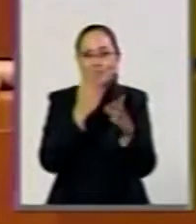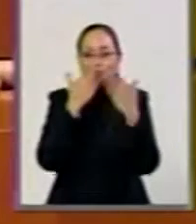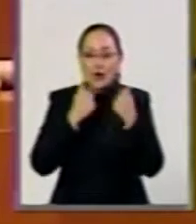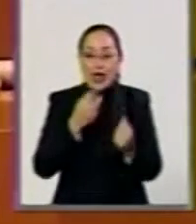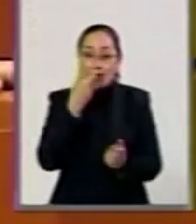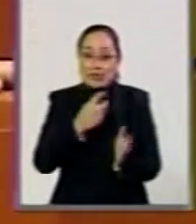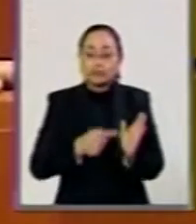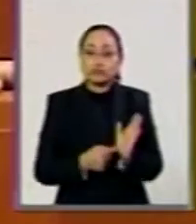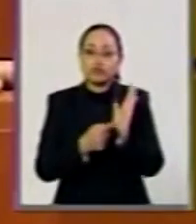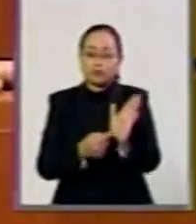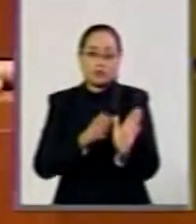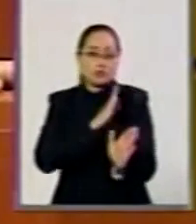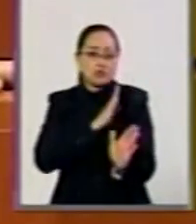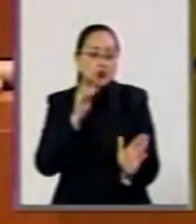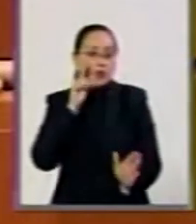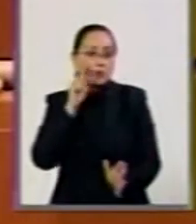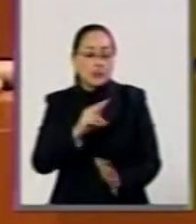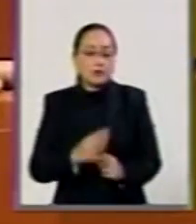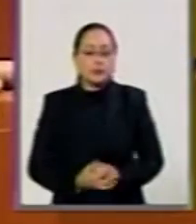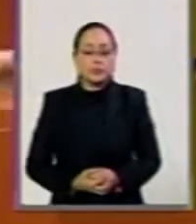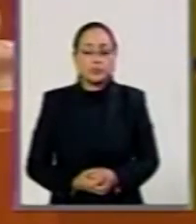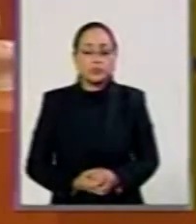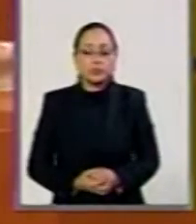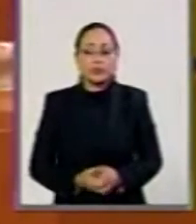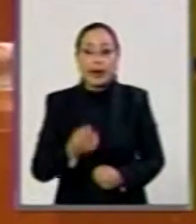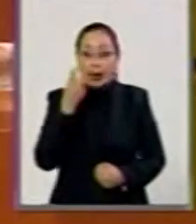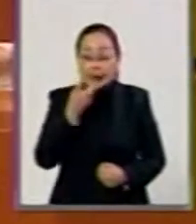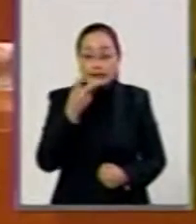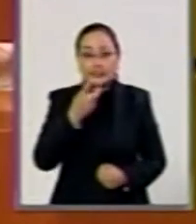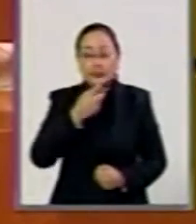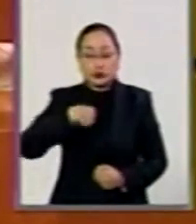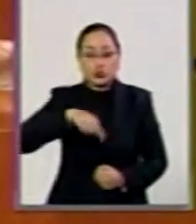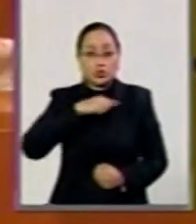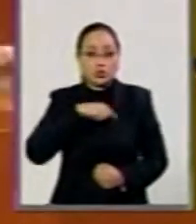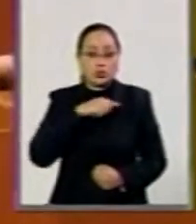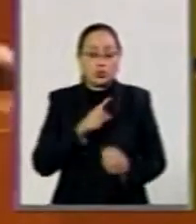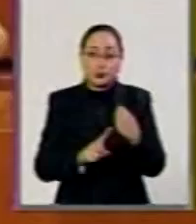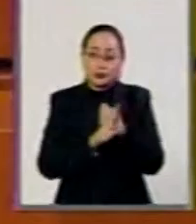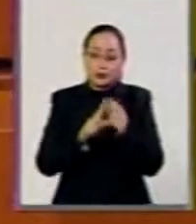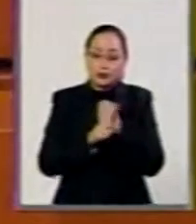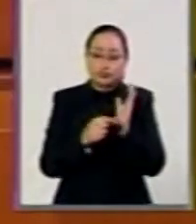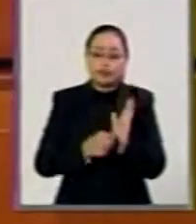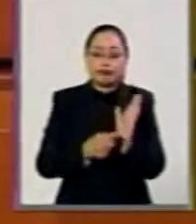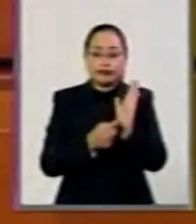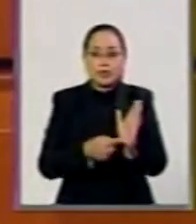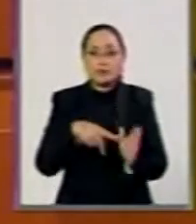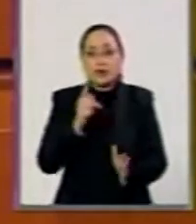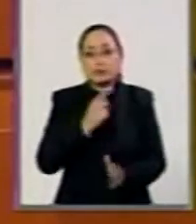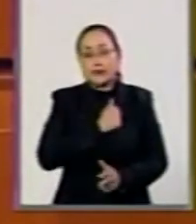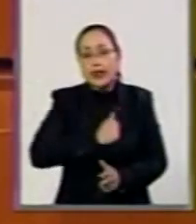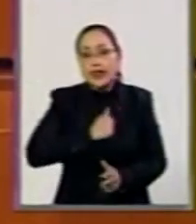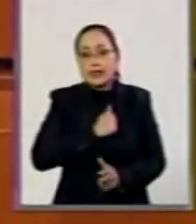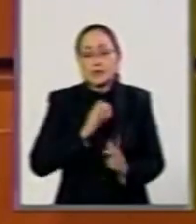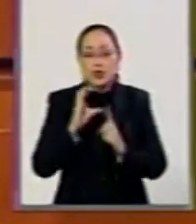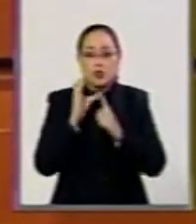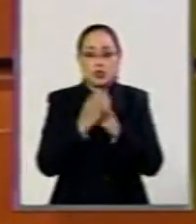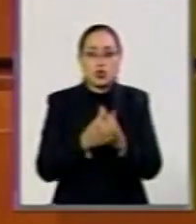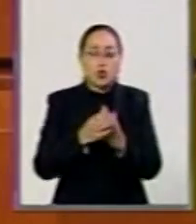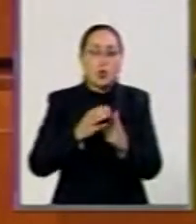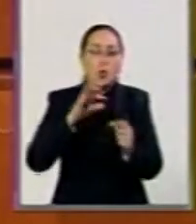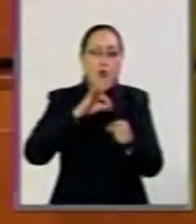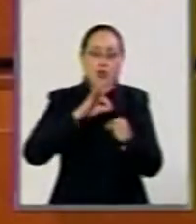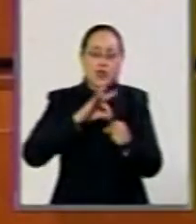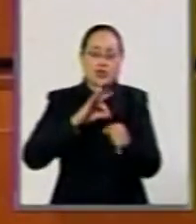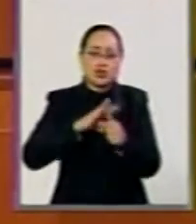a este tipo de programas. Esa era la preocupación. Desafortunadamente en la comisión se votó en